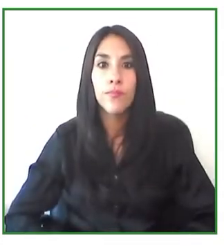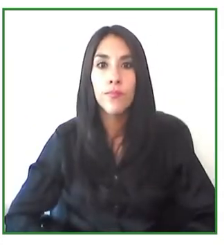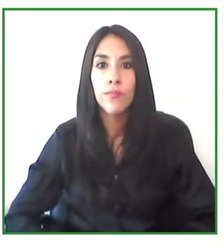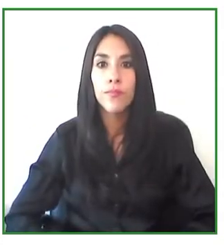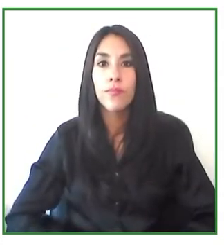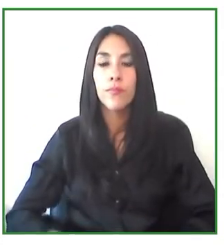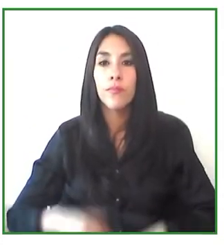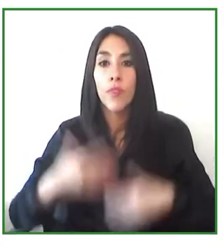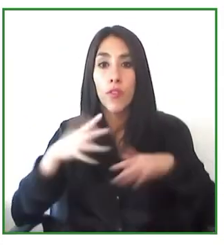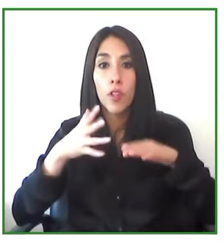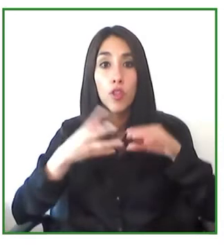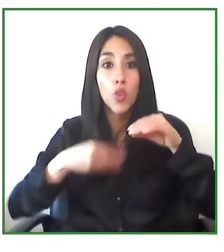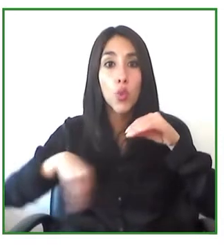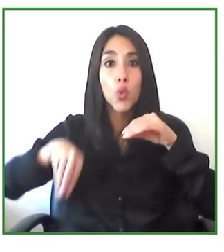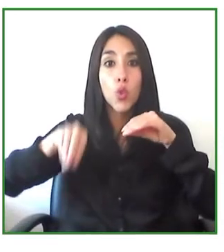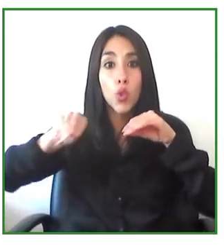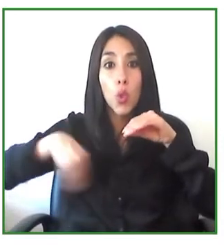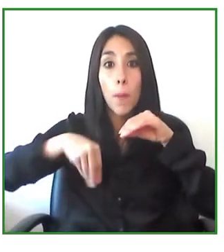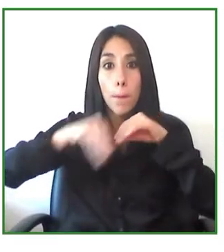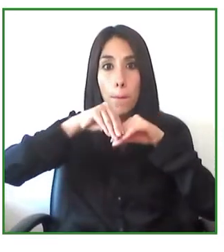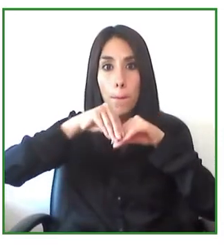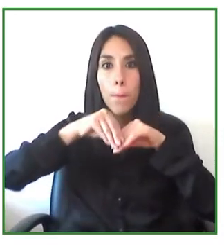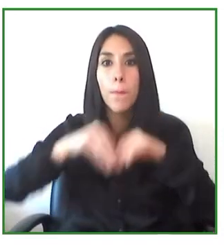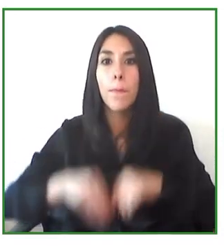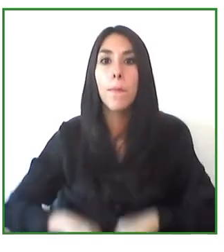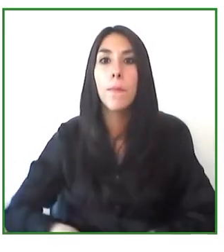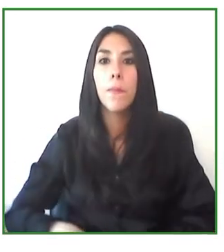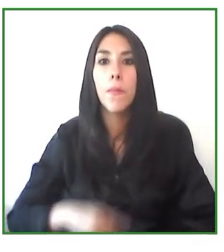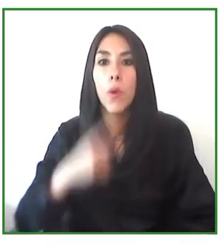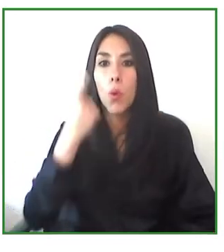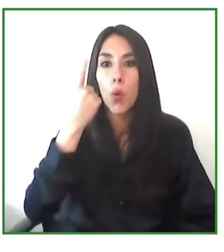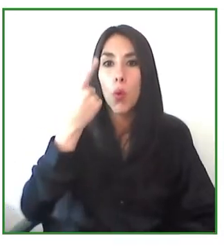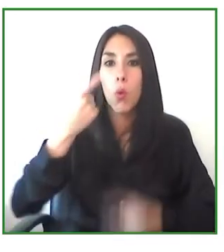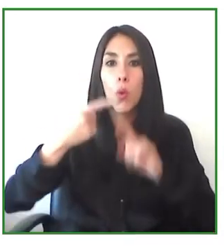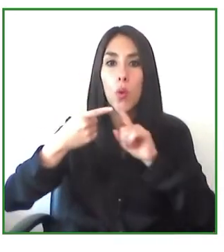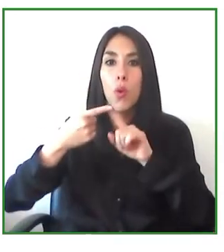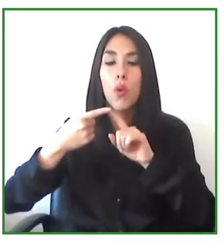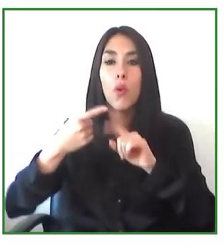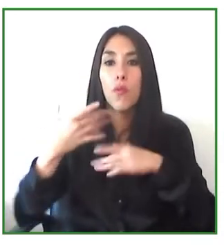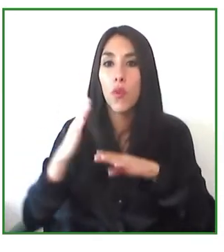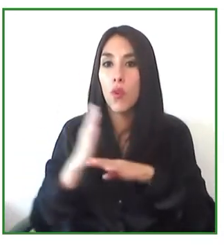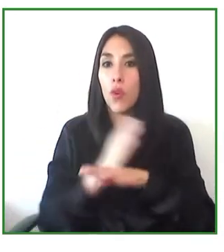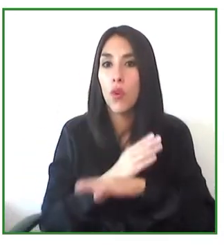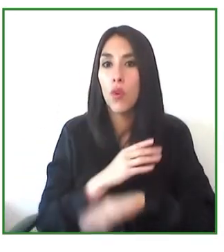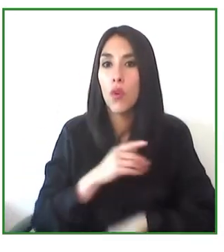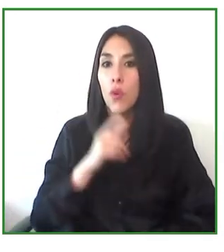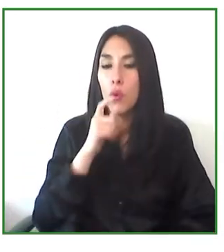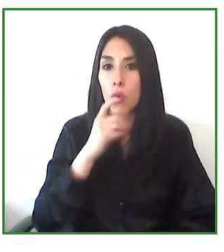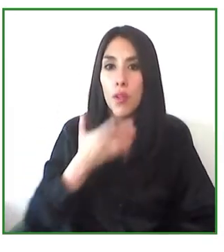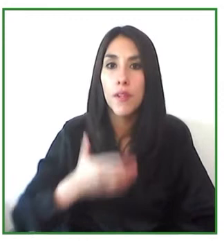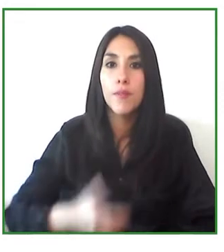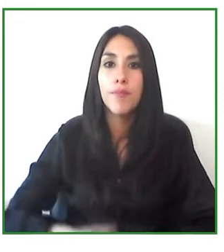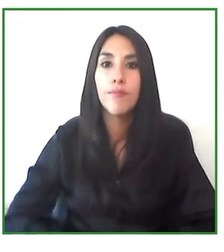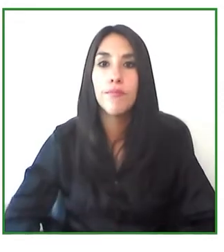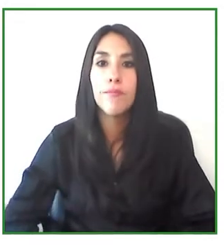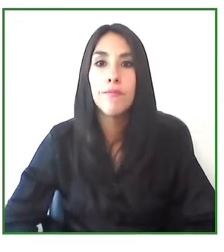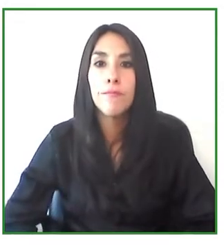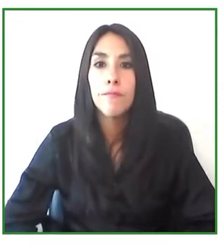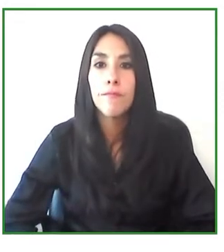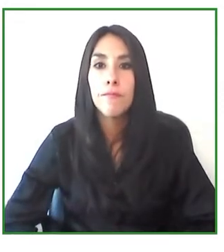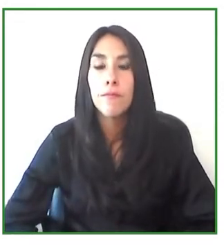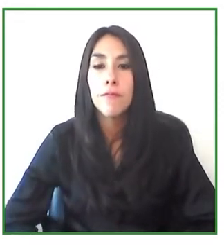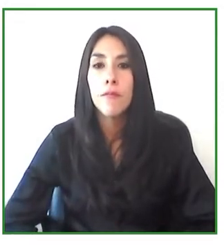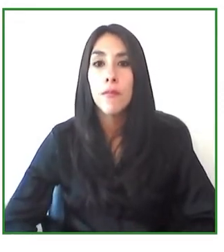al primer indicador, digamos, cuantitativo que teníamos nosotros, que era capacitar al menos tres profesionales